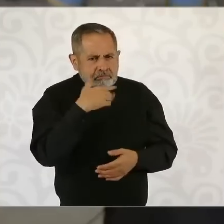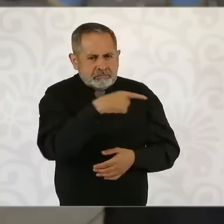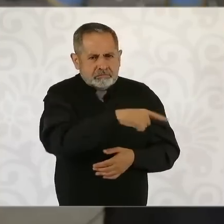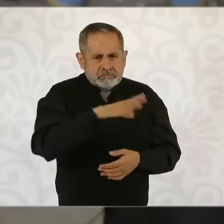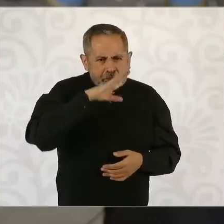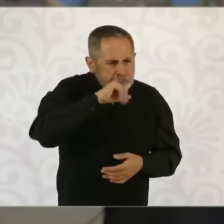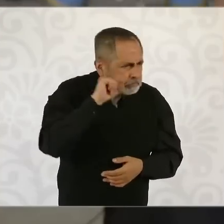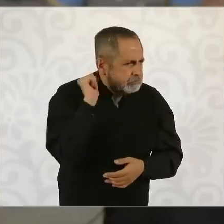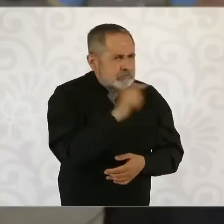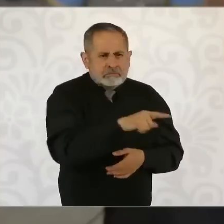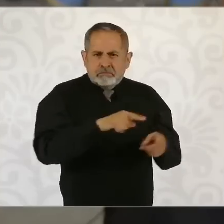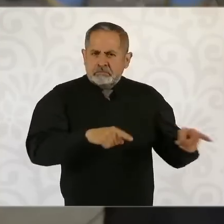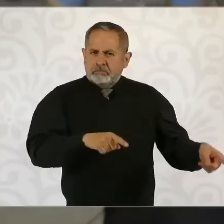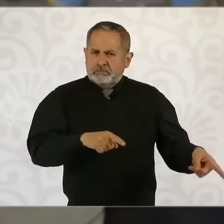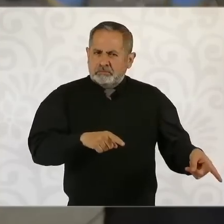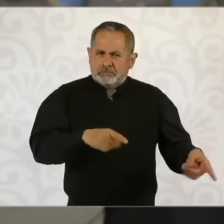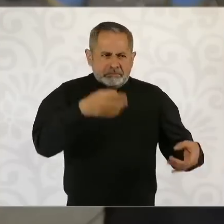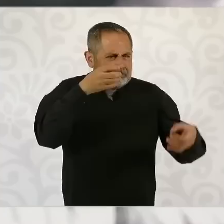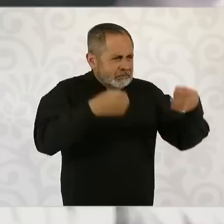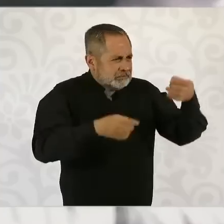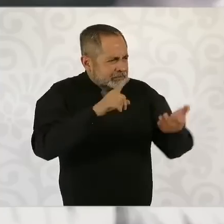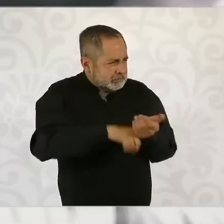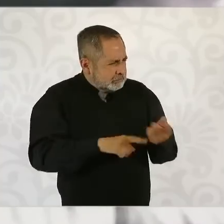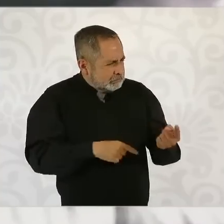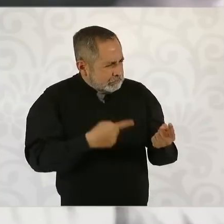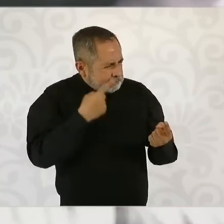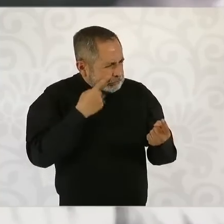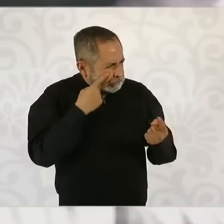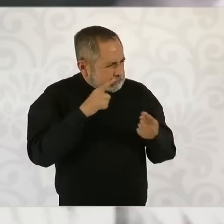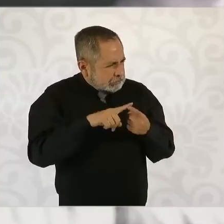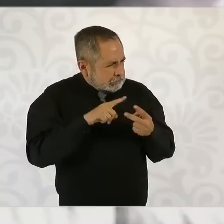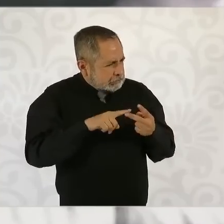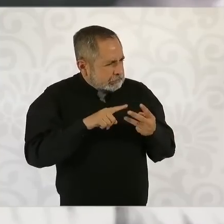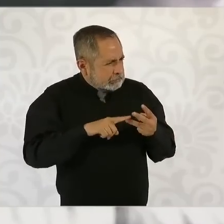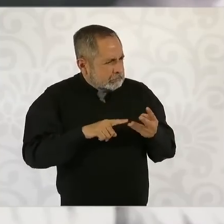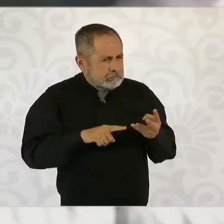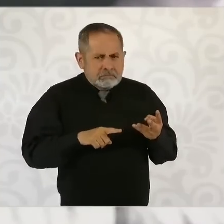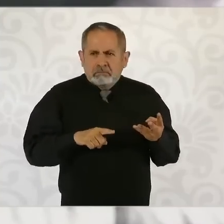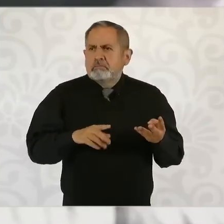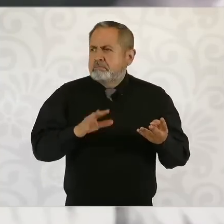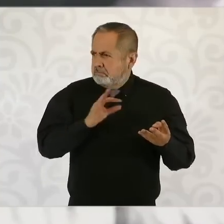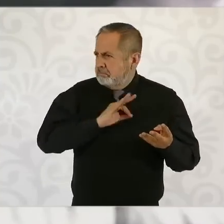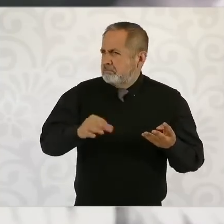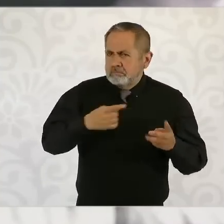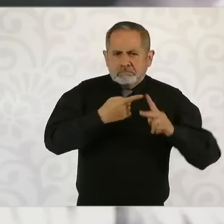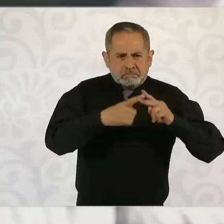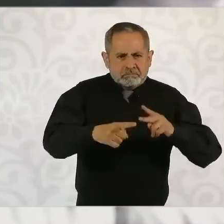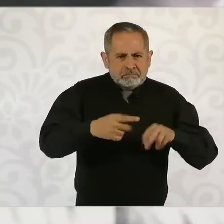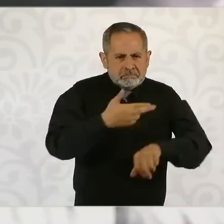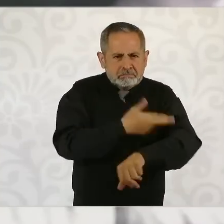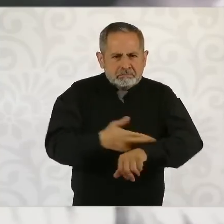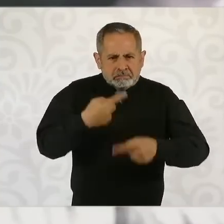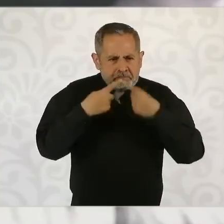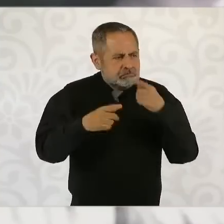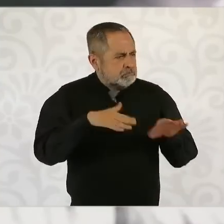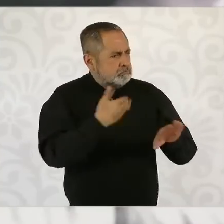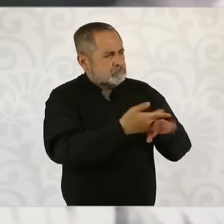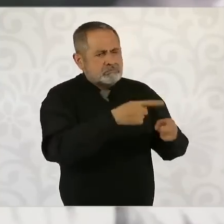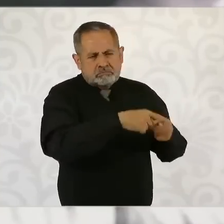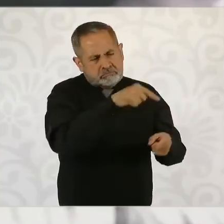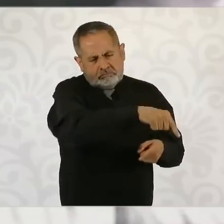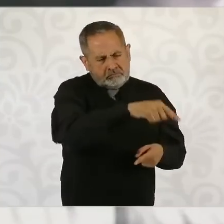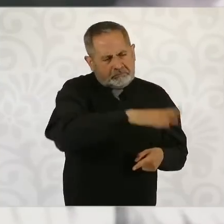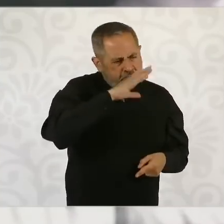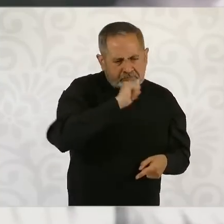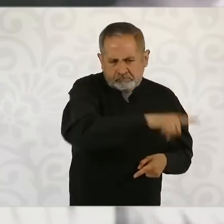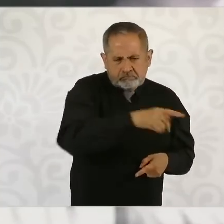ilegales que tienen todas las características para poder iniciar un procedimiento en contra de un juez, un magistrado o